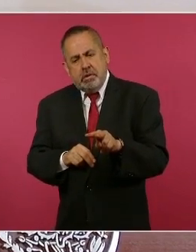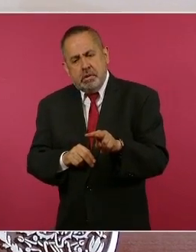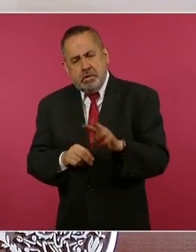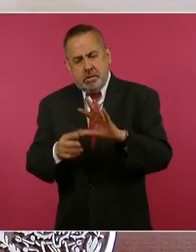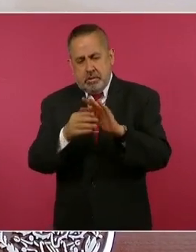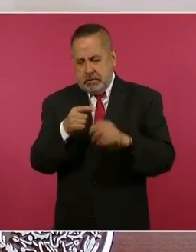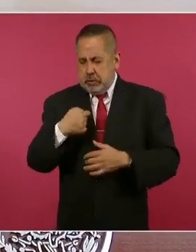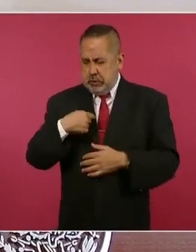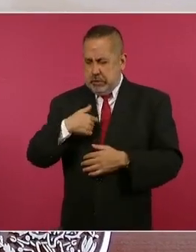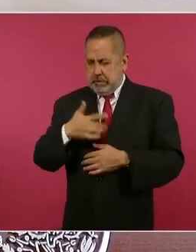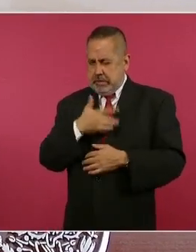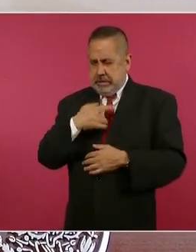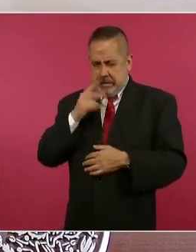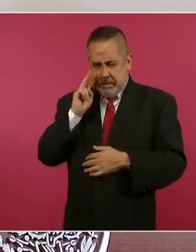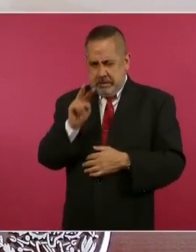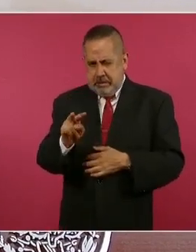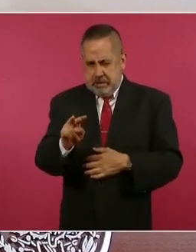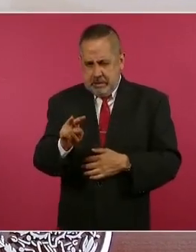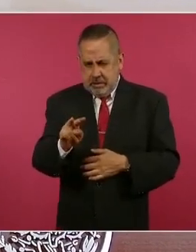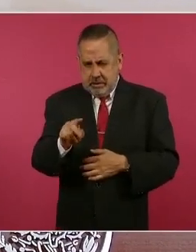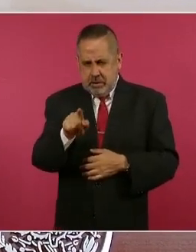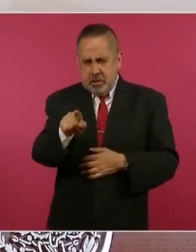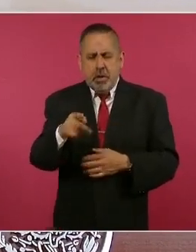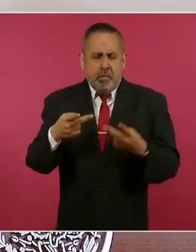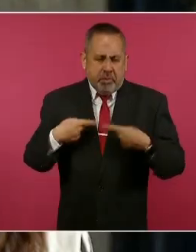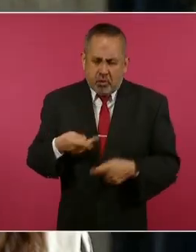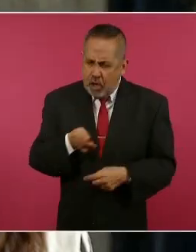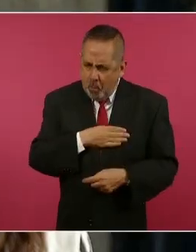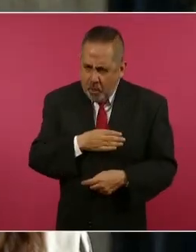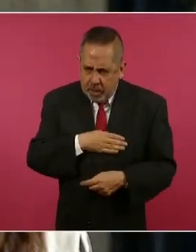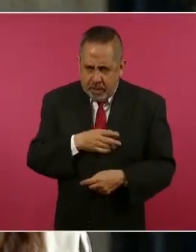al menos a mí, es que eres una gente buena,